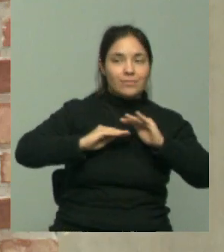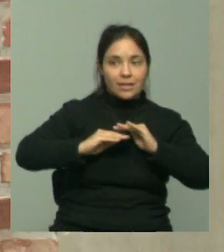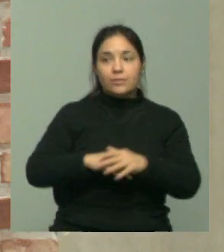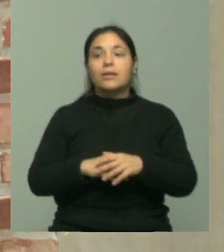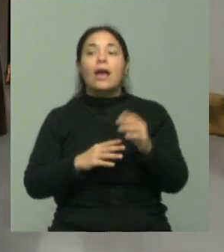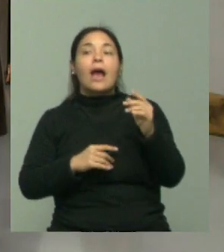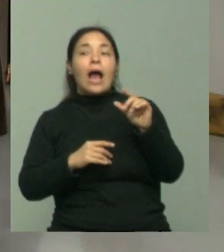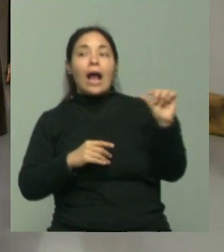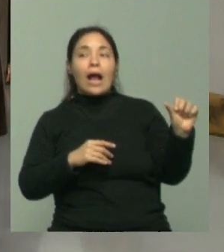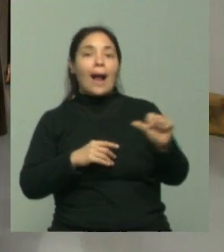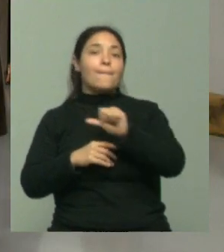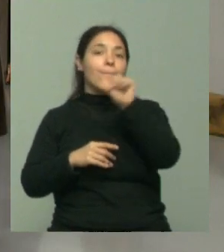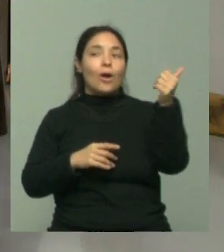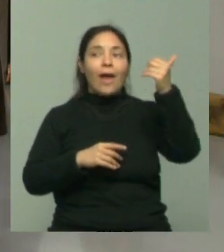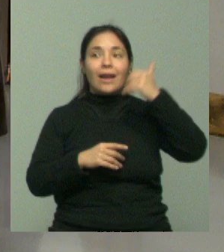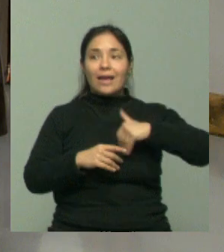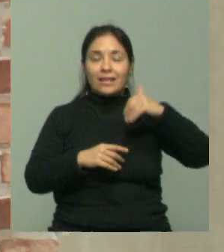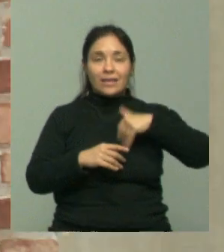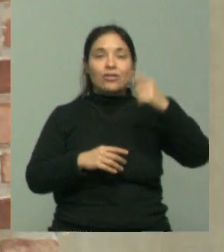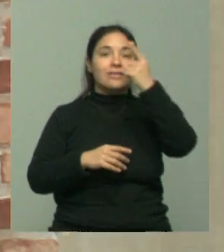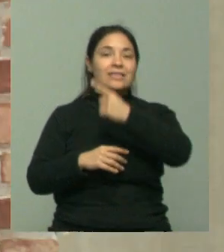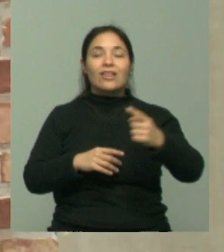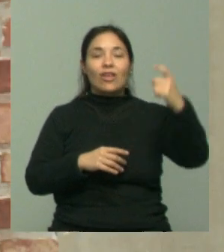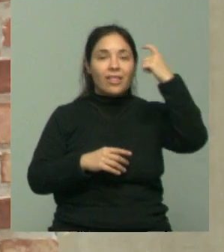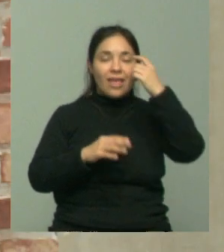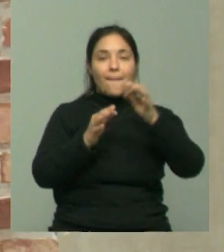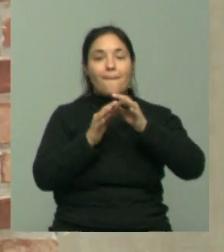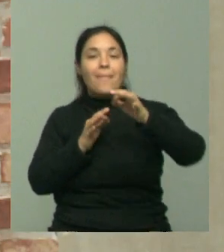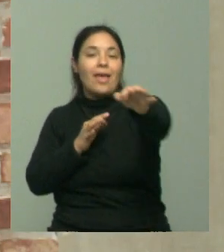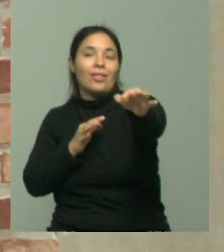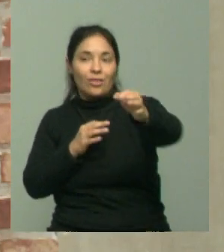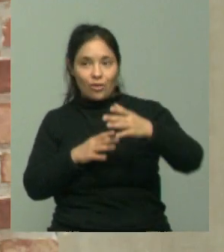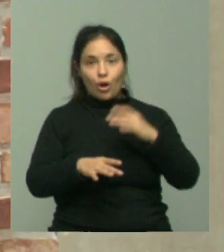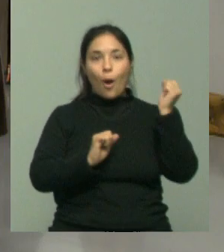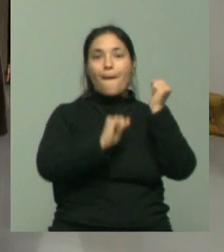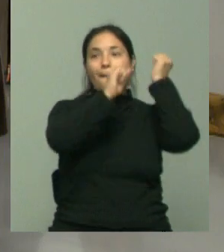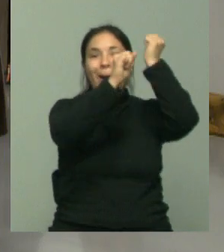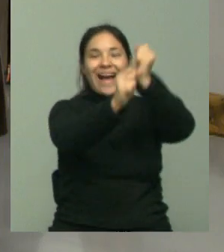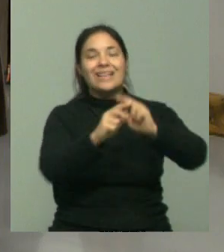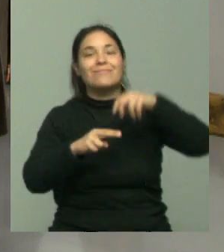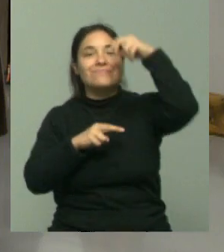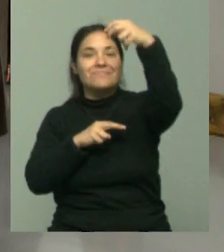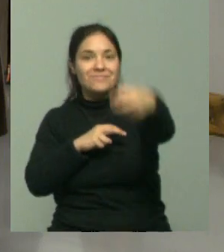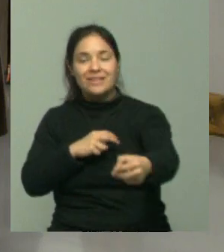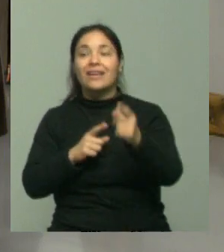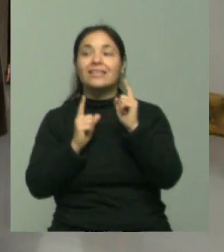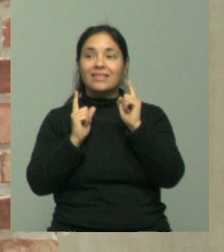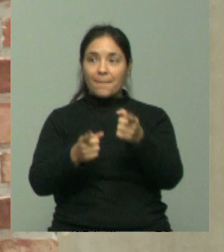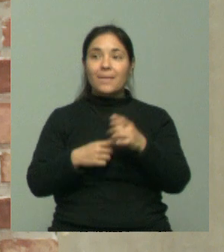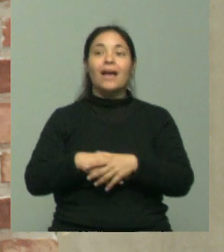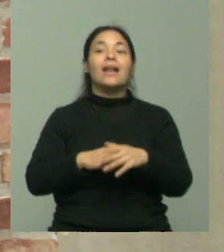de 110 metros, decime si está bien. Está bien. Con vallas. Campeón argentino en 110, es lo mismo, y 18 campeonatos